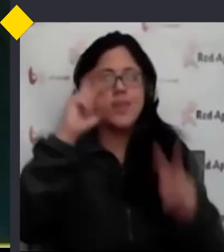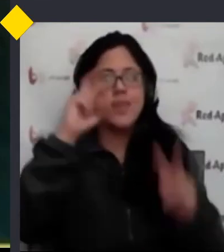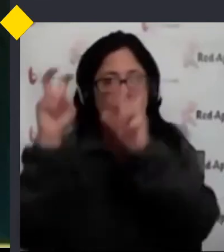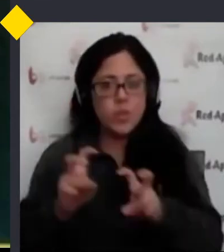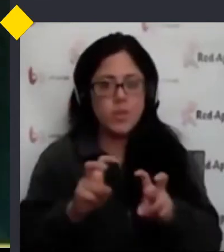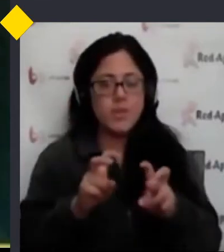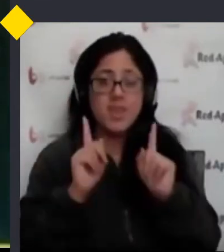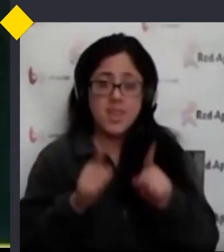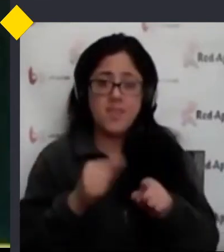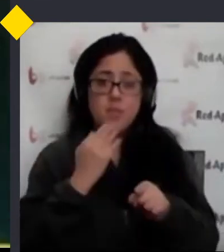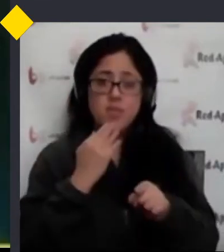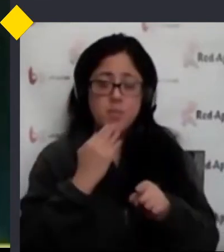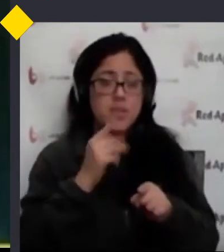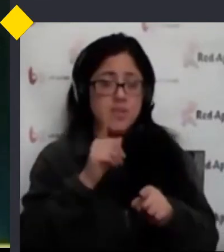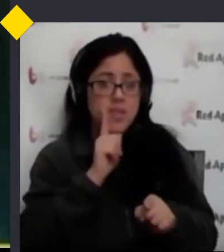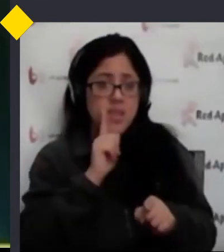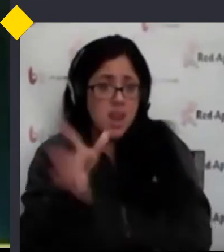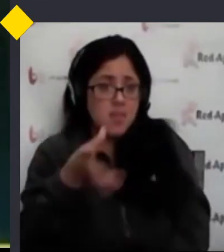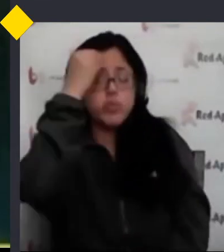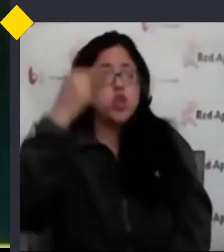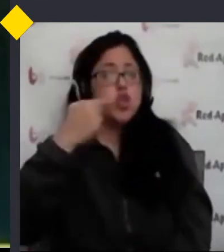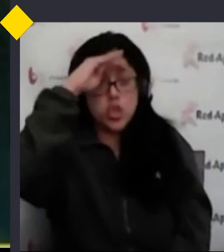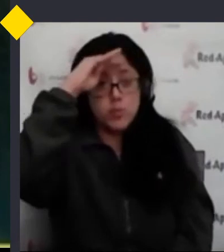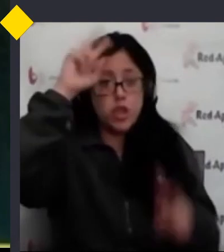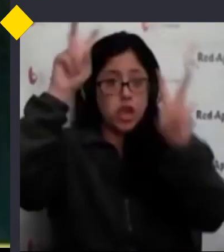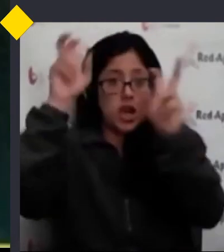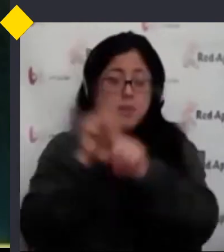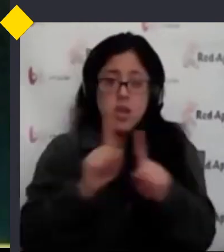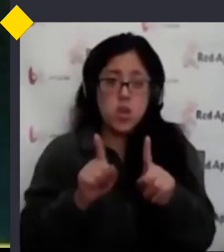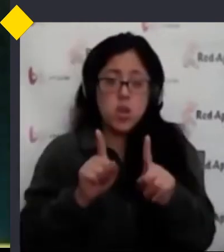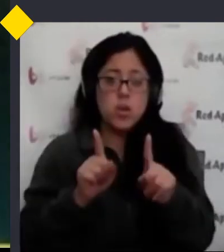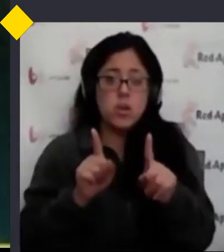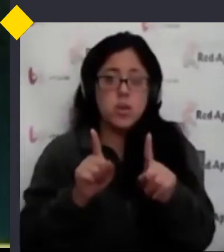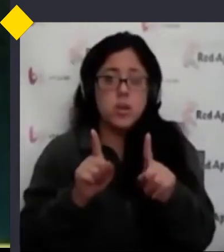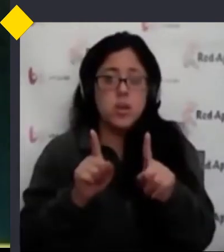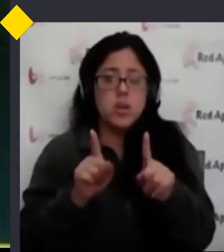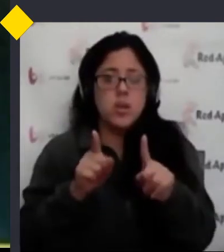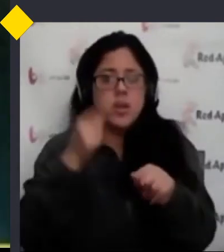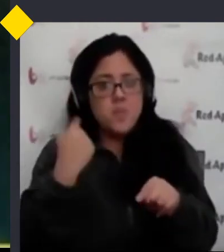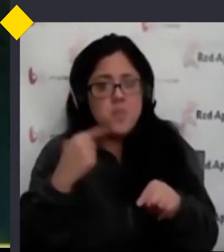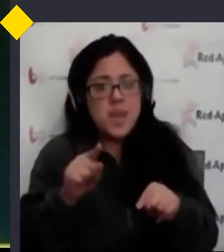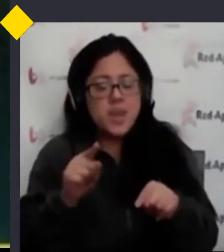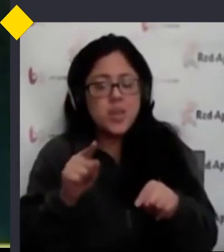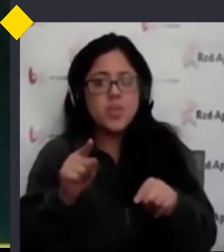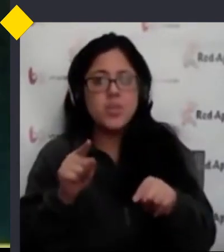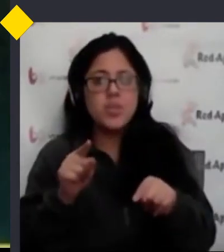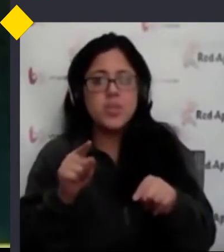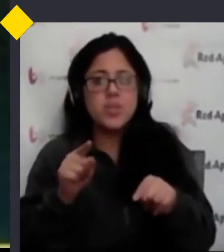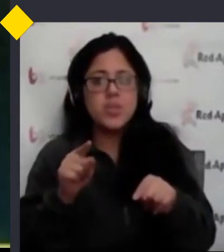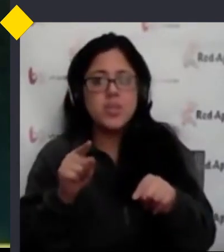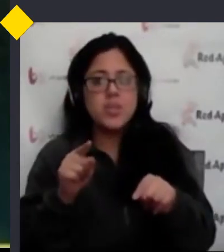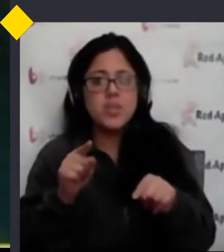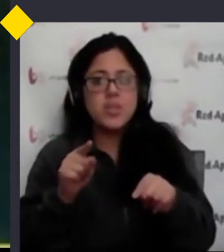tener presente. No soy experto en el tema, ni sé cómo abordarlo a nivel de recursos humanos, pero es un